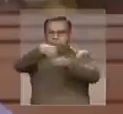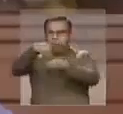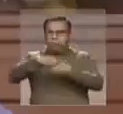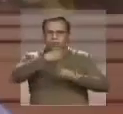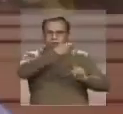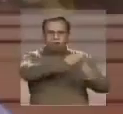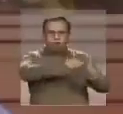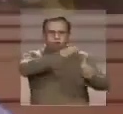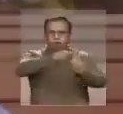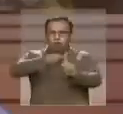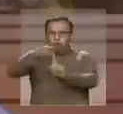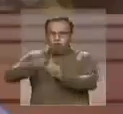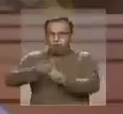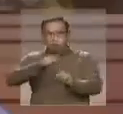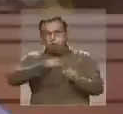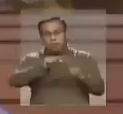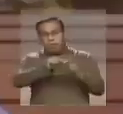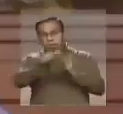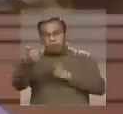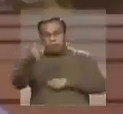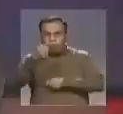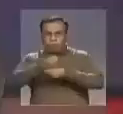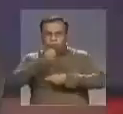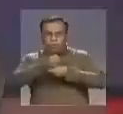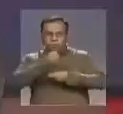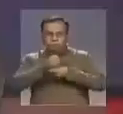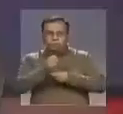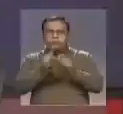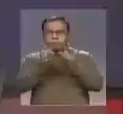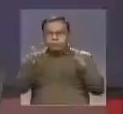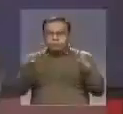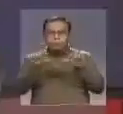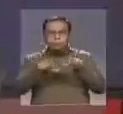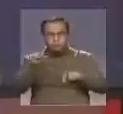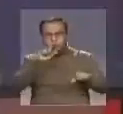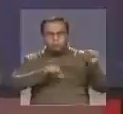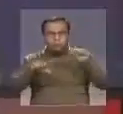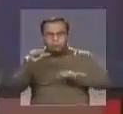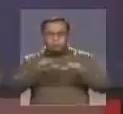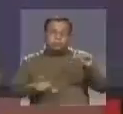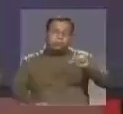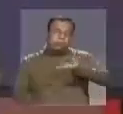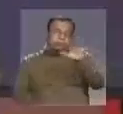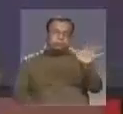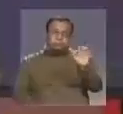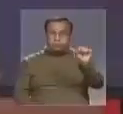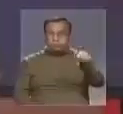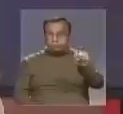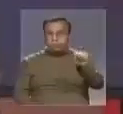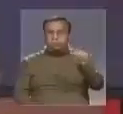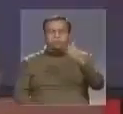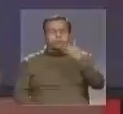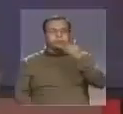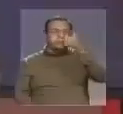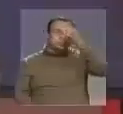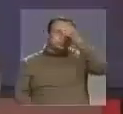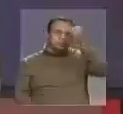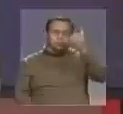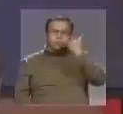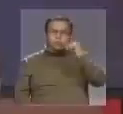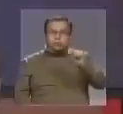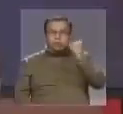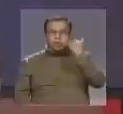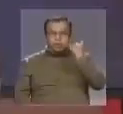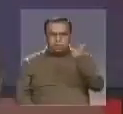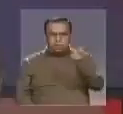roles que impiden que desempeñen otro tipo de tareas, sí. Otro tipo de oficios, de profesiones. Sí, claro. Generalmente la concepción es que la mujer,